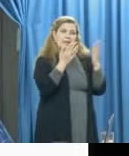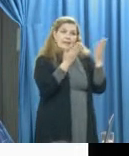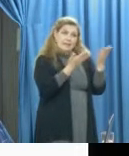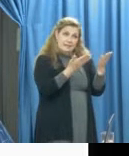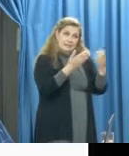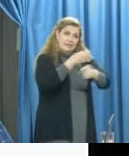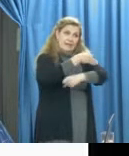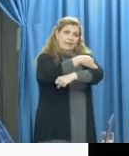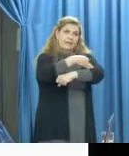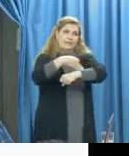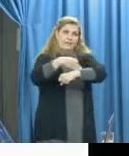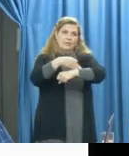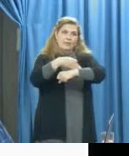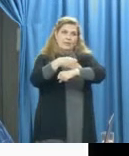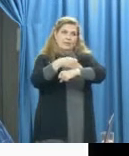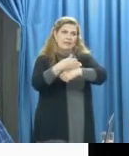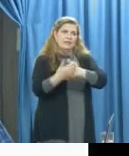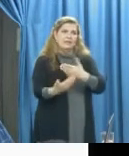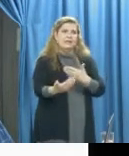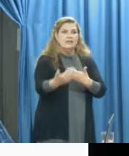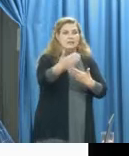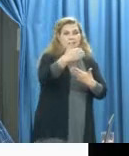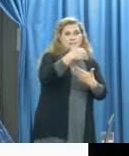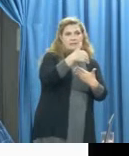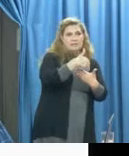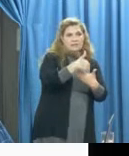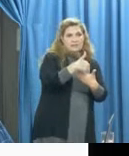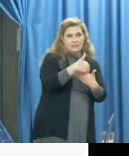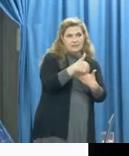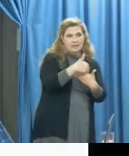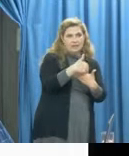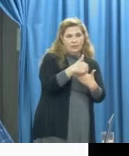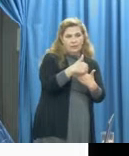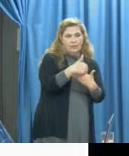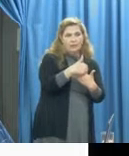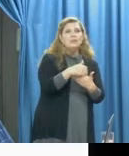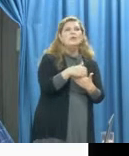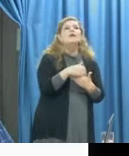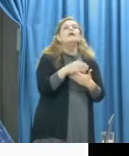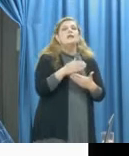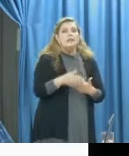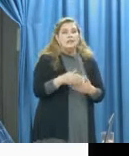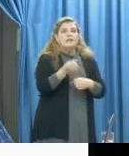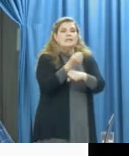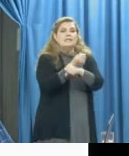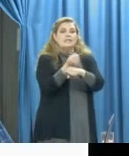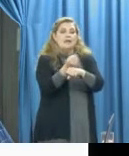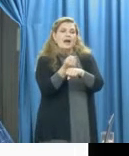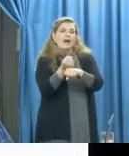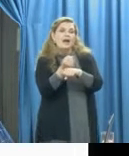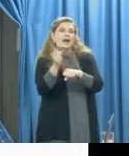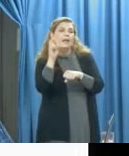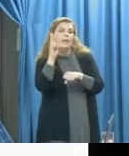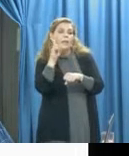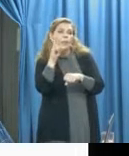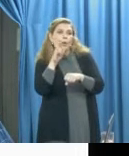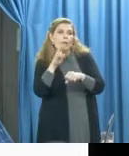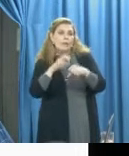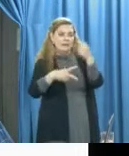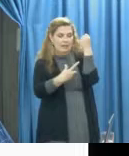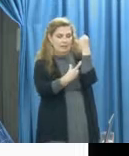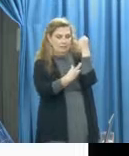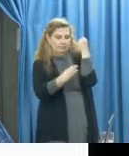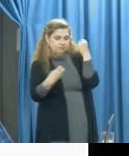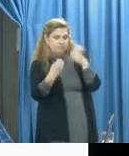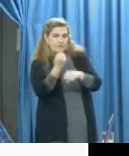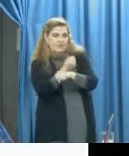Esta familia nos accedieron a donarnos su muestra de sangre para estudiarla.